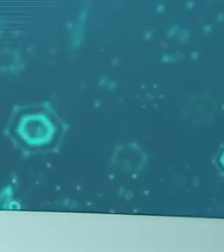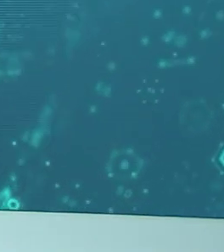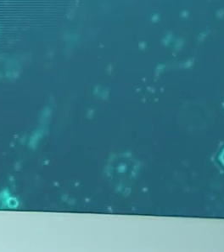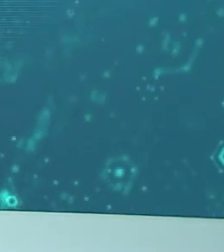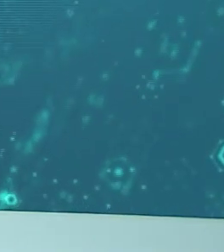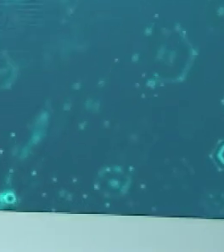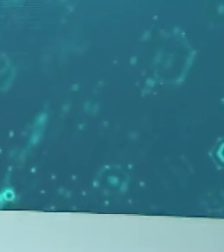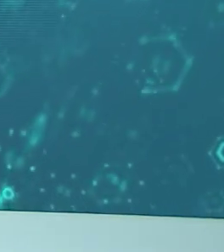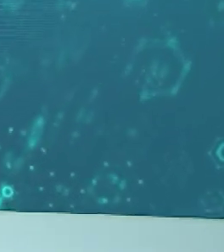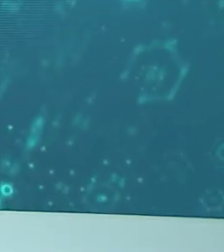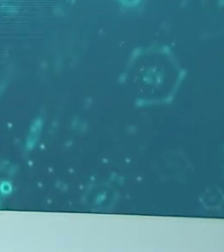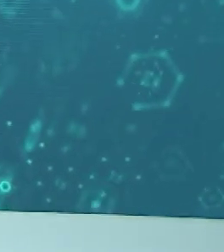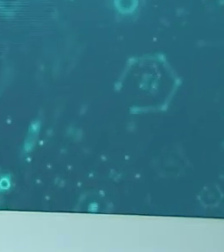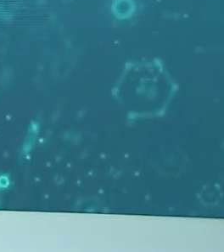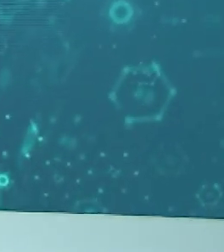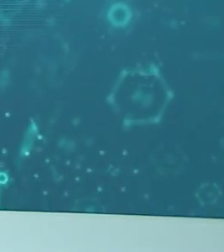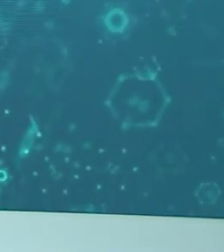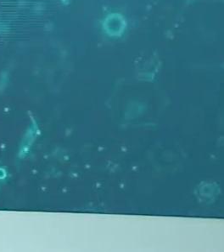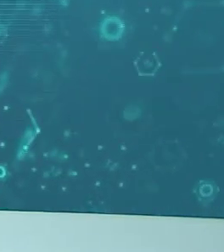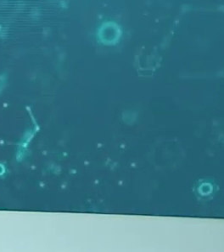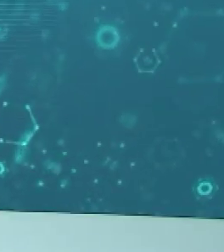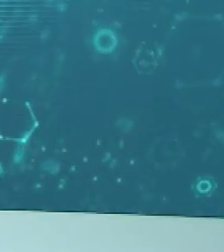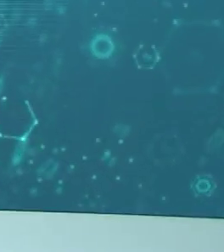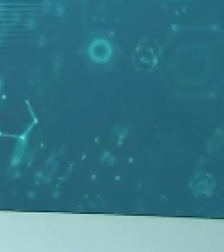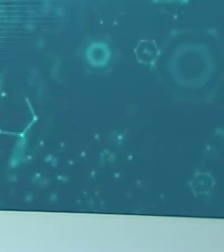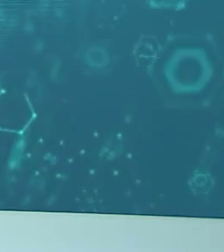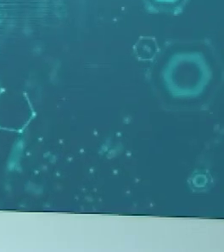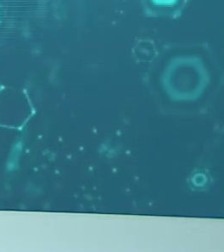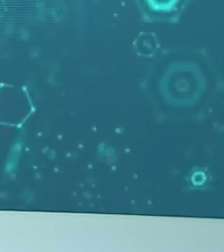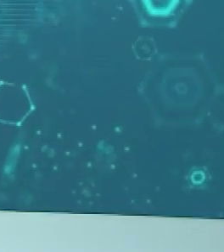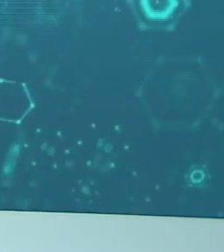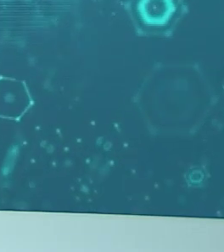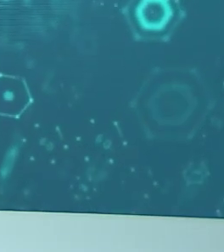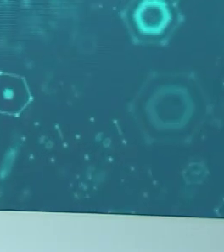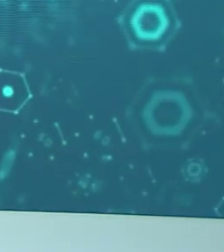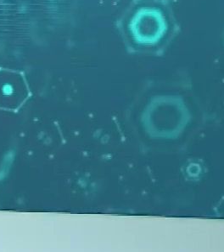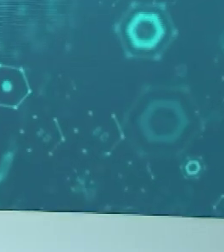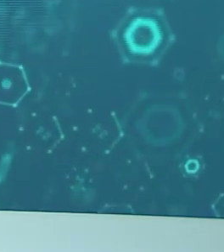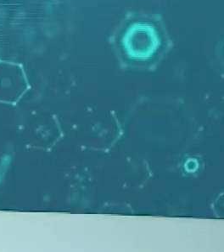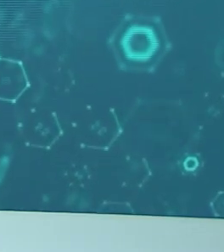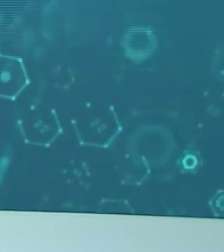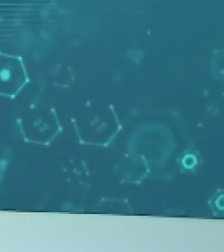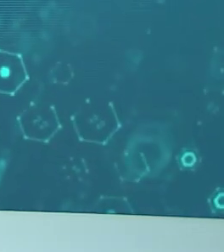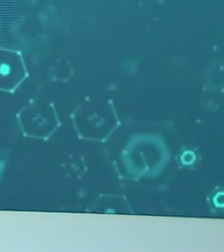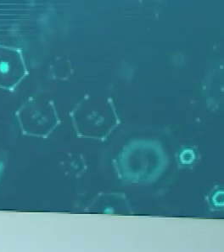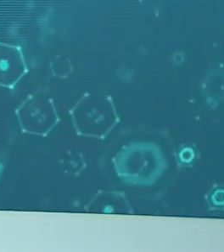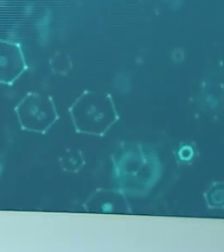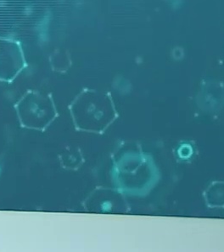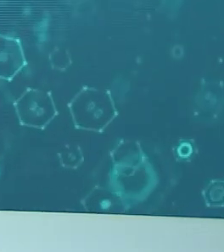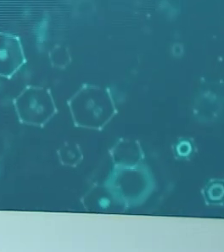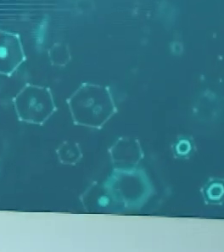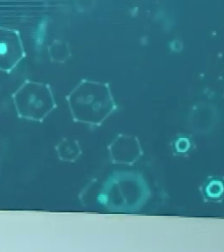Agrario. Me indican que comienza en este momento la conferencia de prensa en vivo. Nos vamos a la gobernación bonaerense.